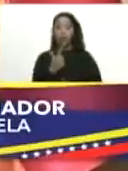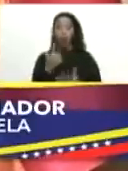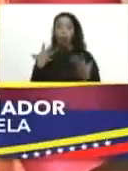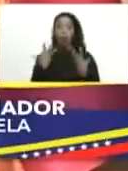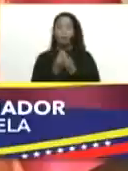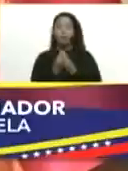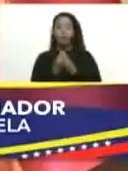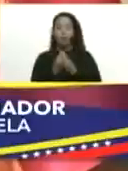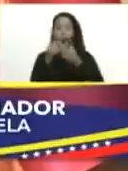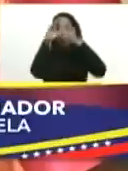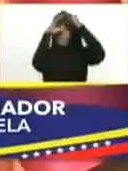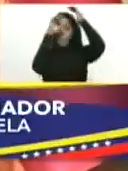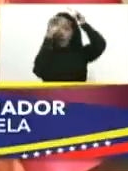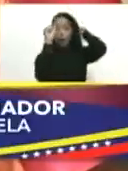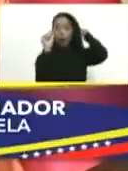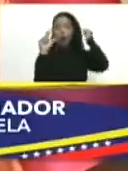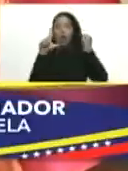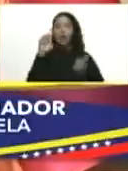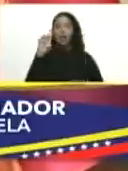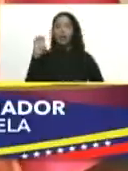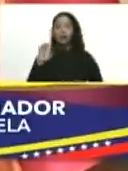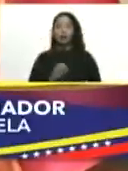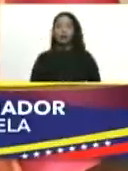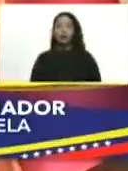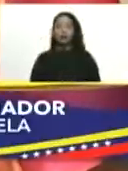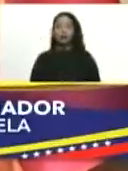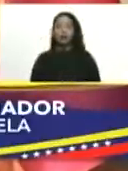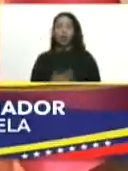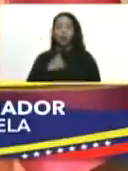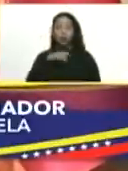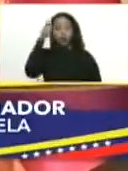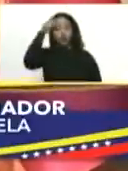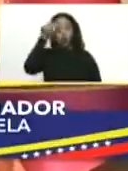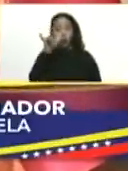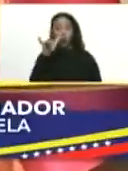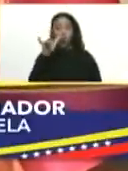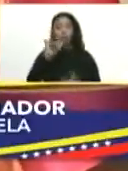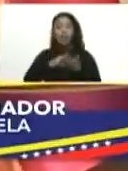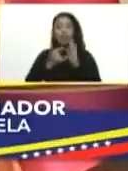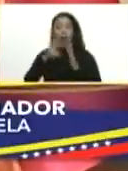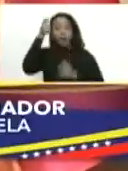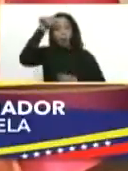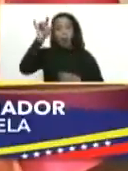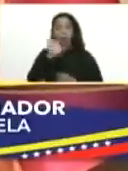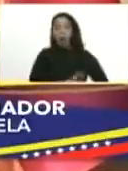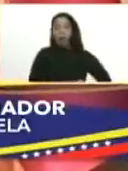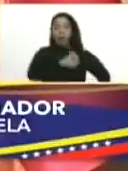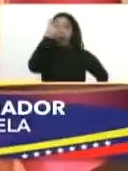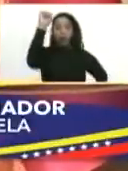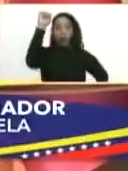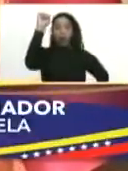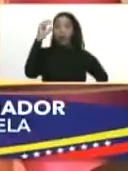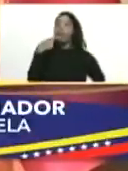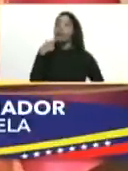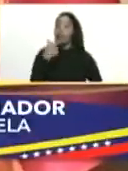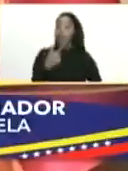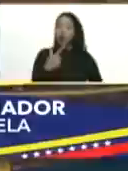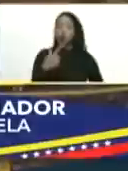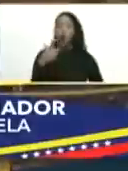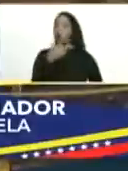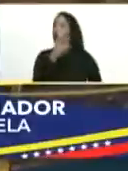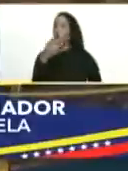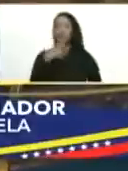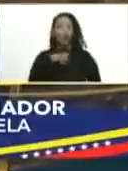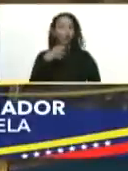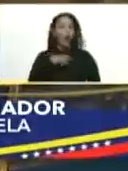compañero embajador Lee Barón, nuestro pueblo es el pueblo de los libertadores. Y dijimos, no